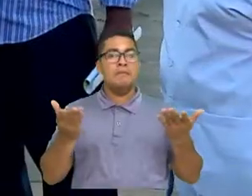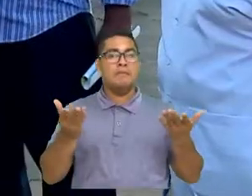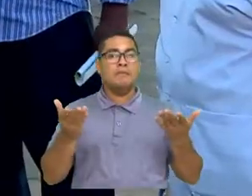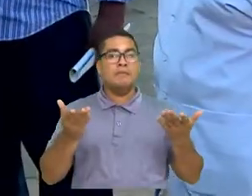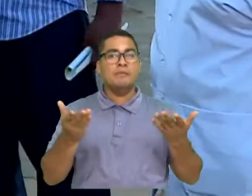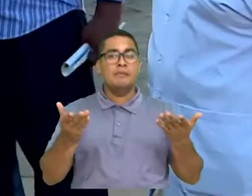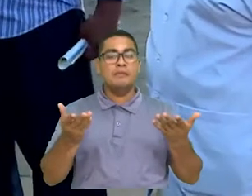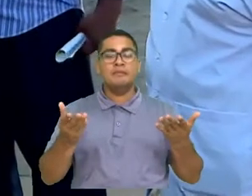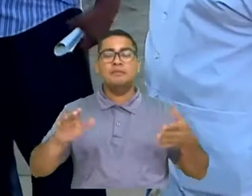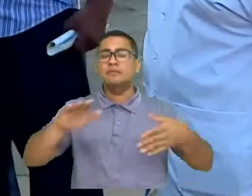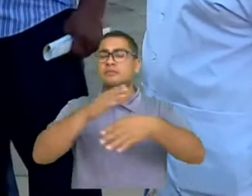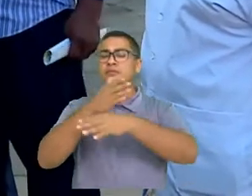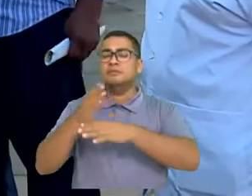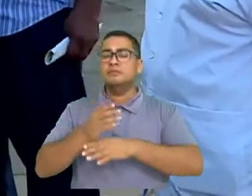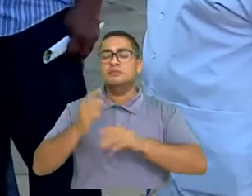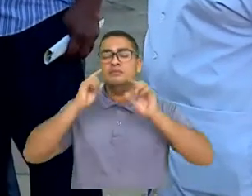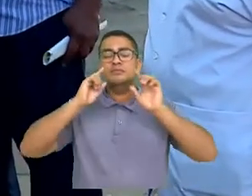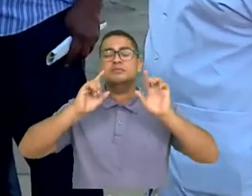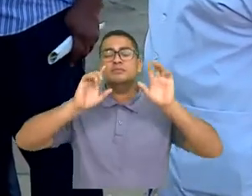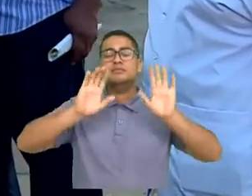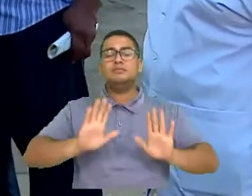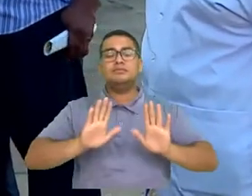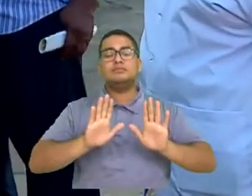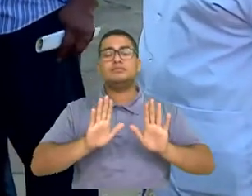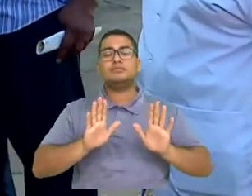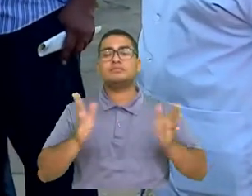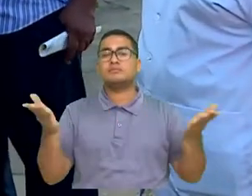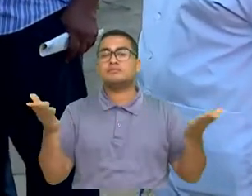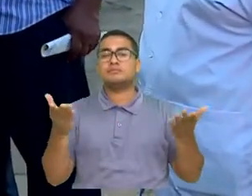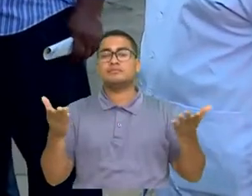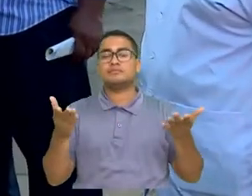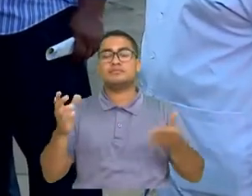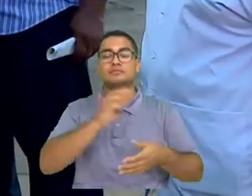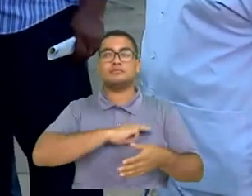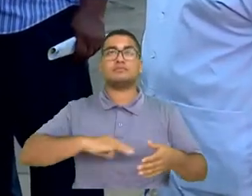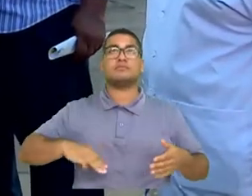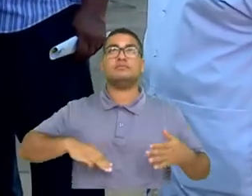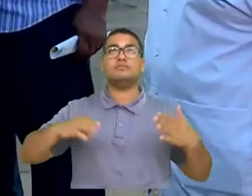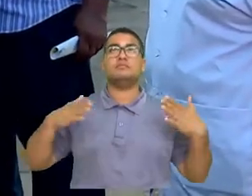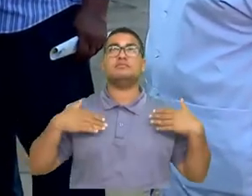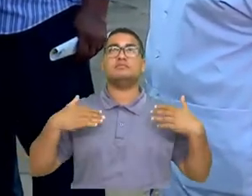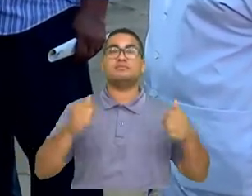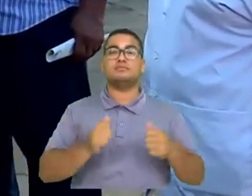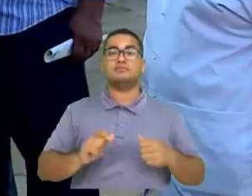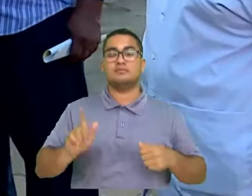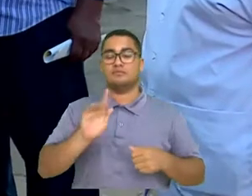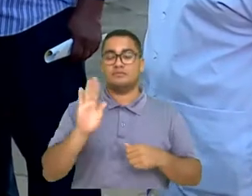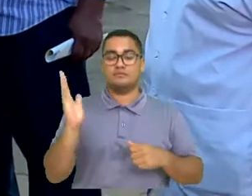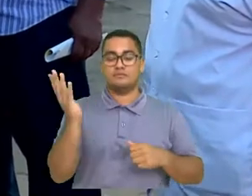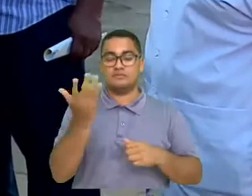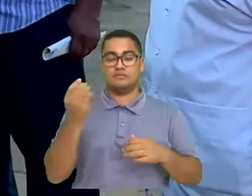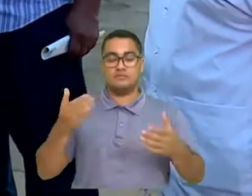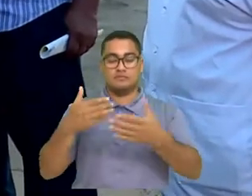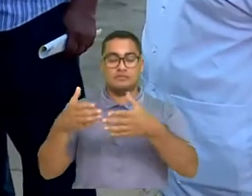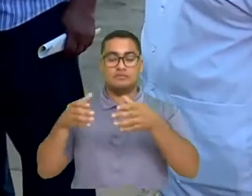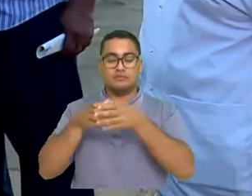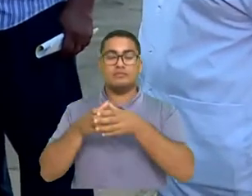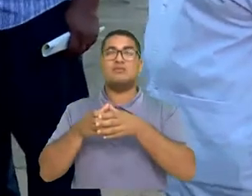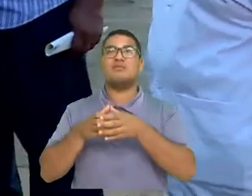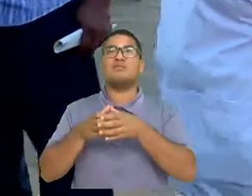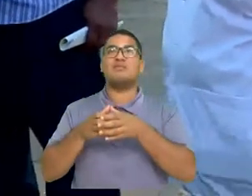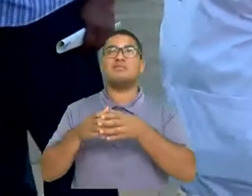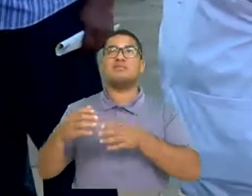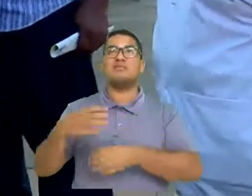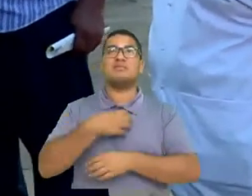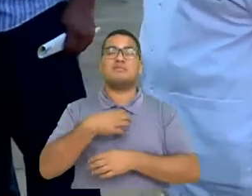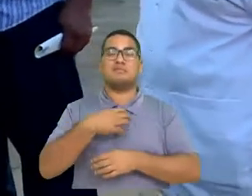las directrices que por medio del Ministerio de Salud y de todo el grupo que lo compone, que usted es una